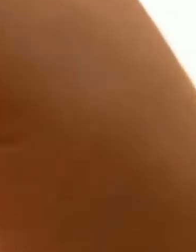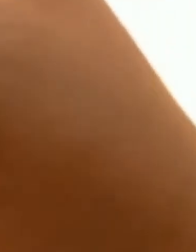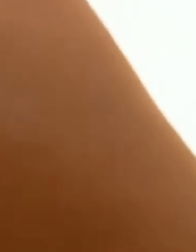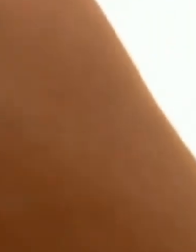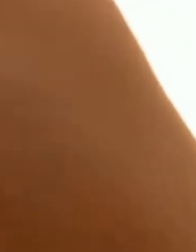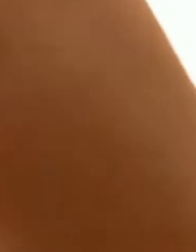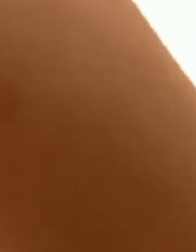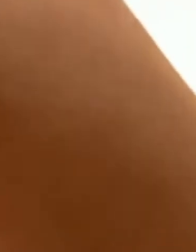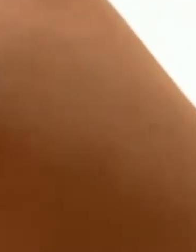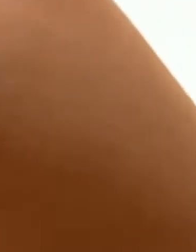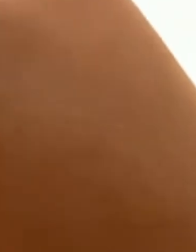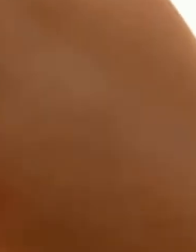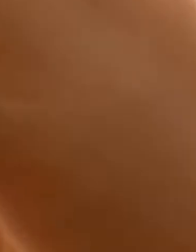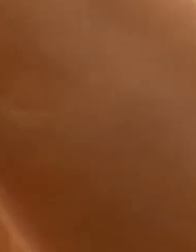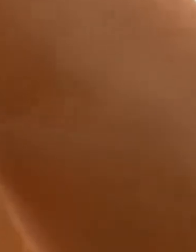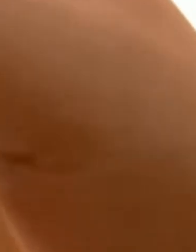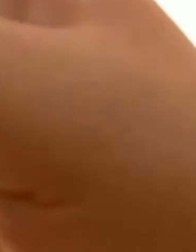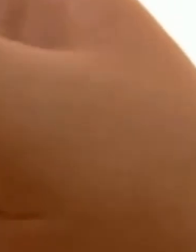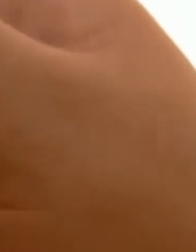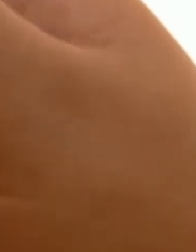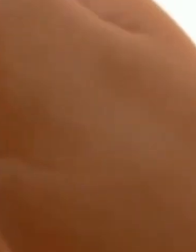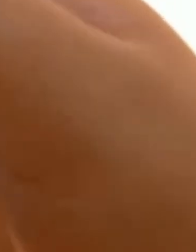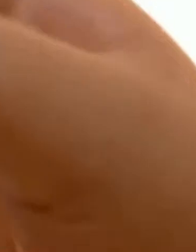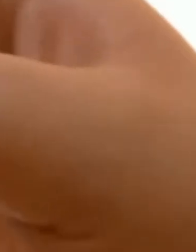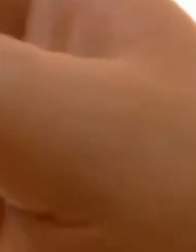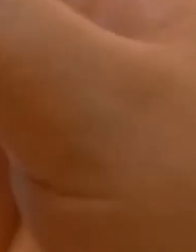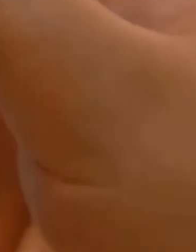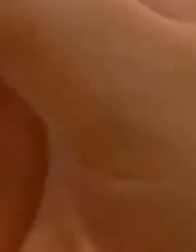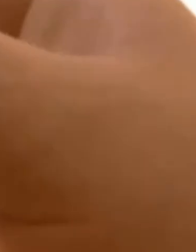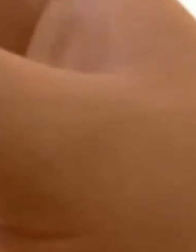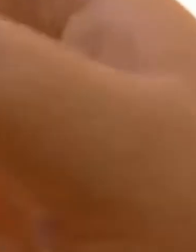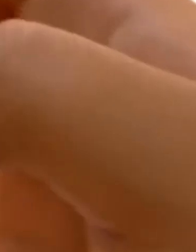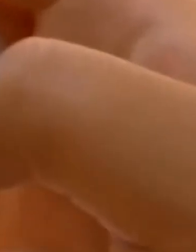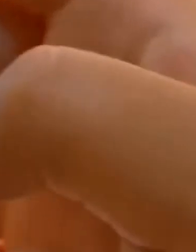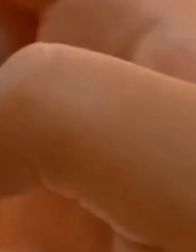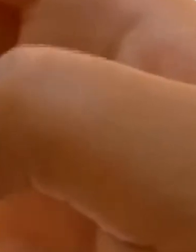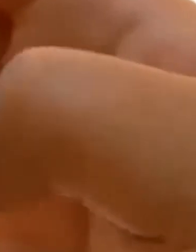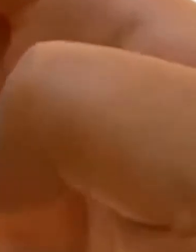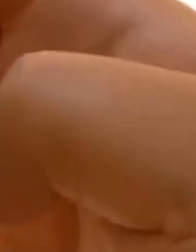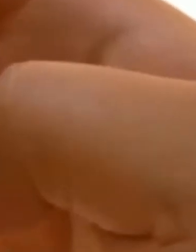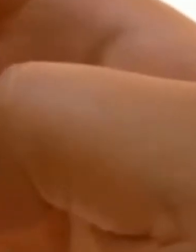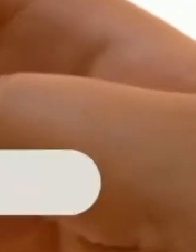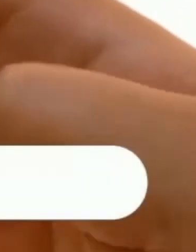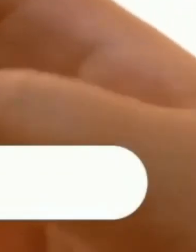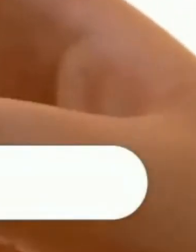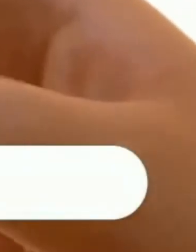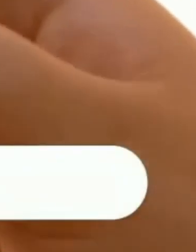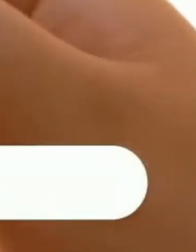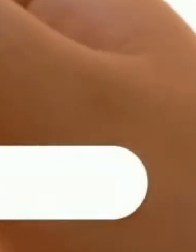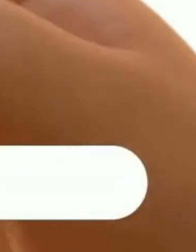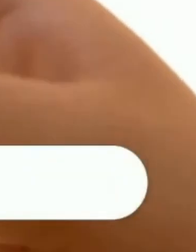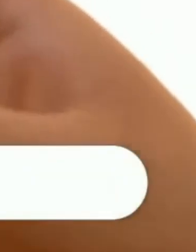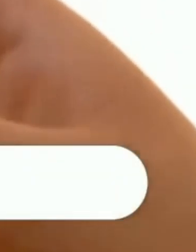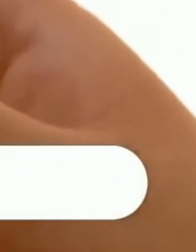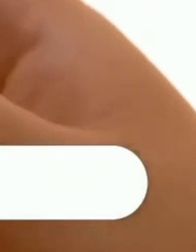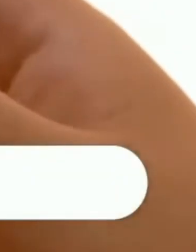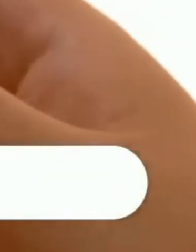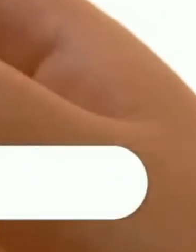las convocatorias para ser parte de la red de servicios públicos de salud más grande del mundo. Regístrate en